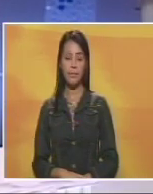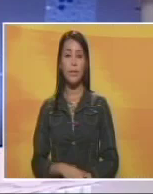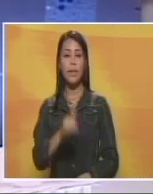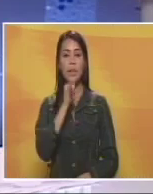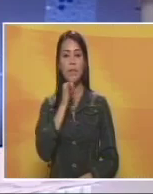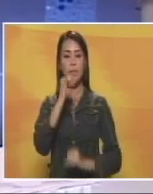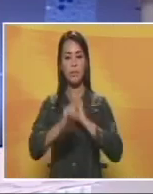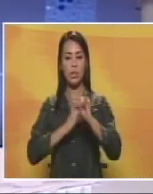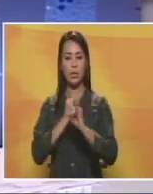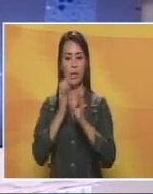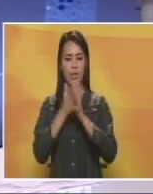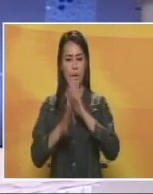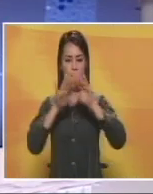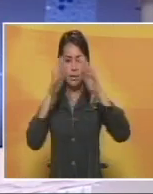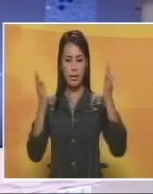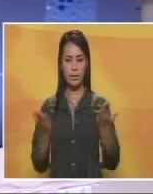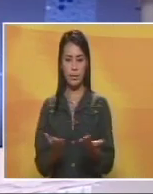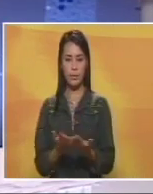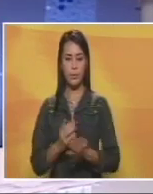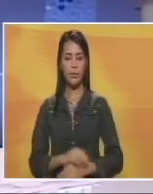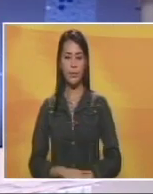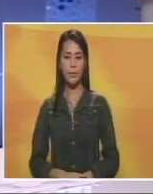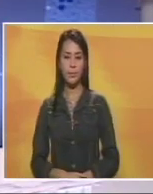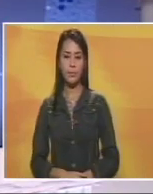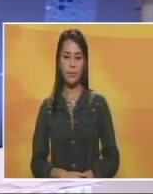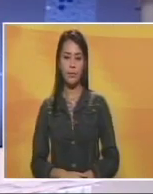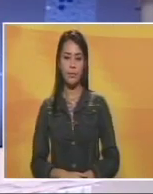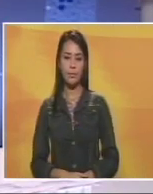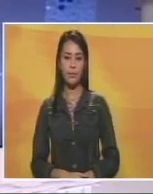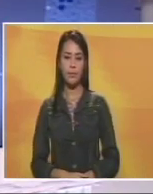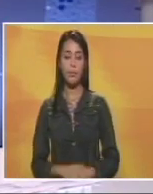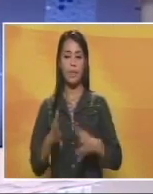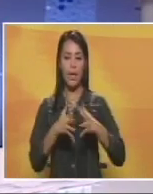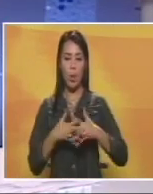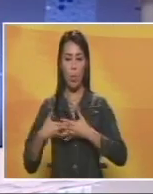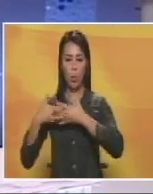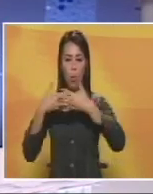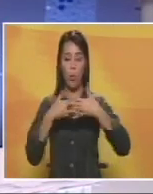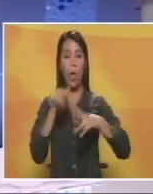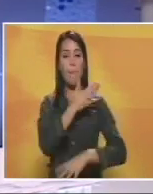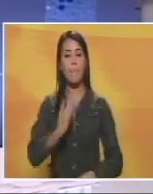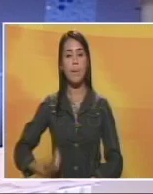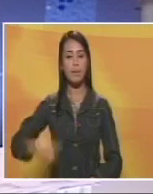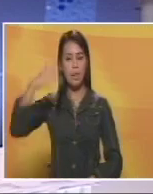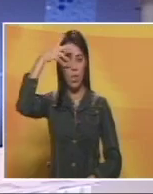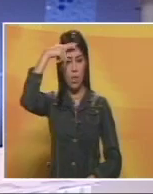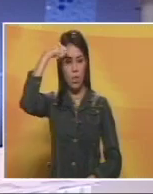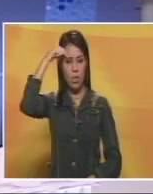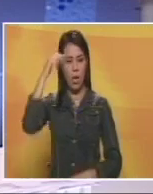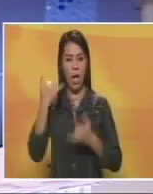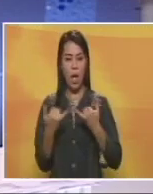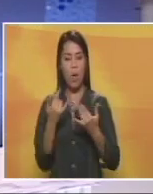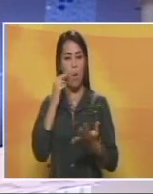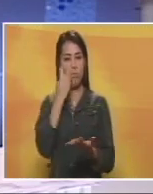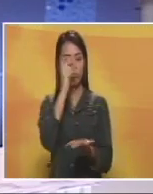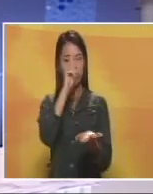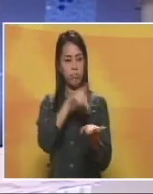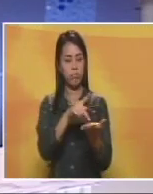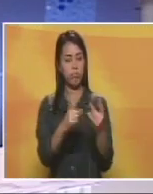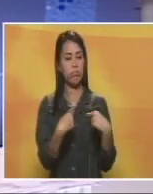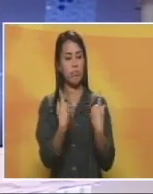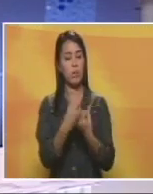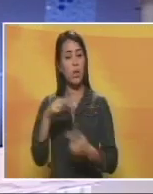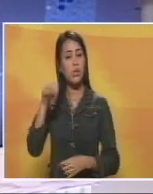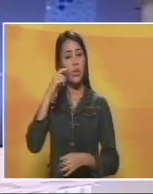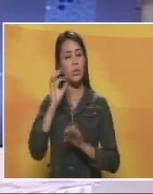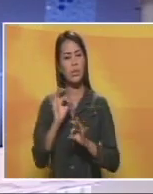Iniciamos el recorrido por las notas internacionales en lo que pasa en el mundo y lo hacemos en Estados Unidos porque el presidente Donald Trump se encuentra de visita en Carolina del Norte, una